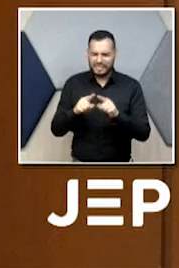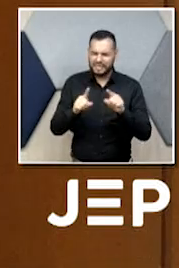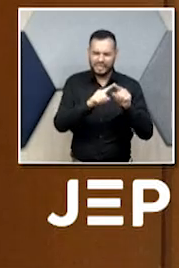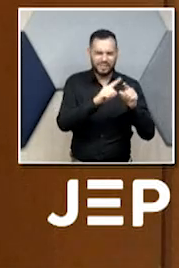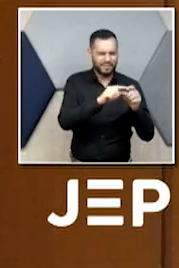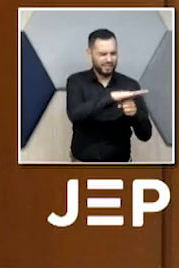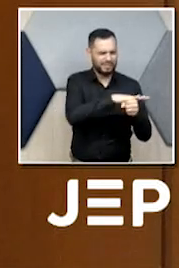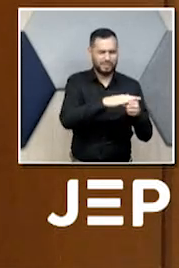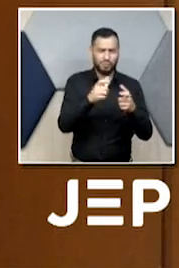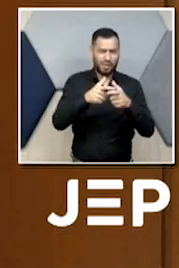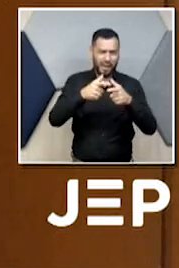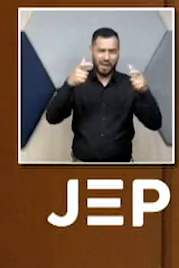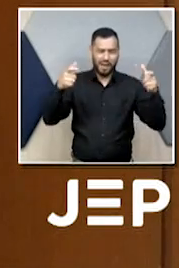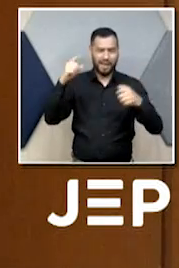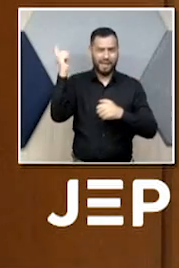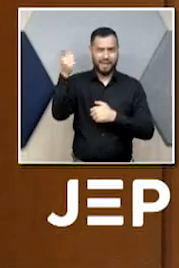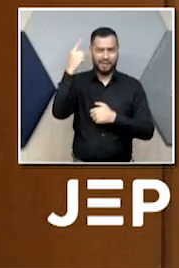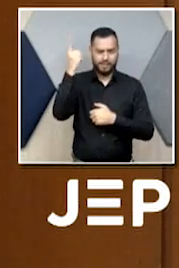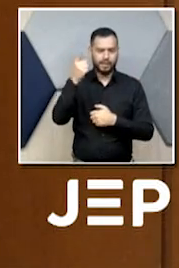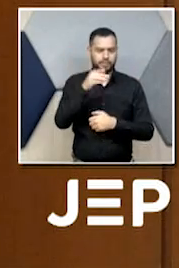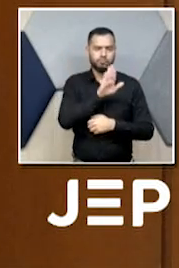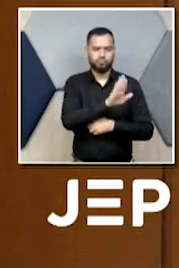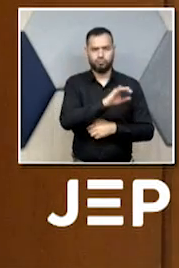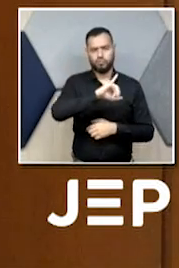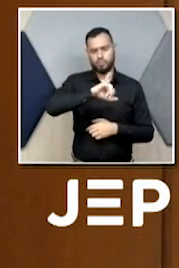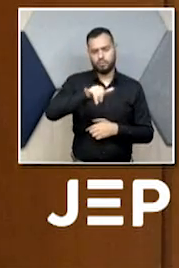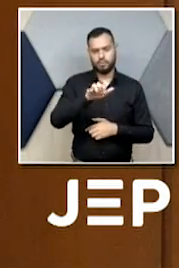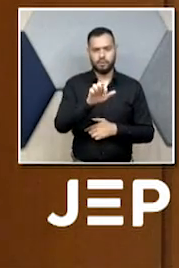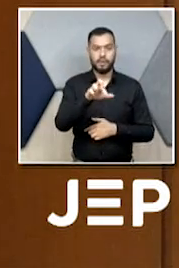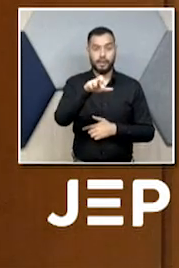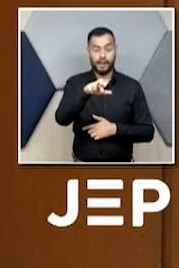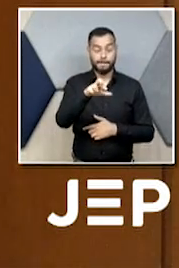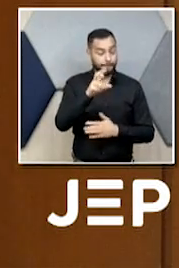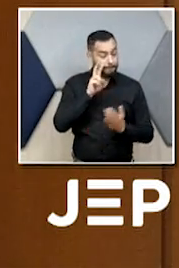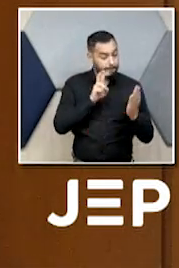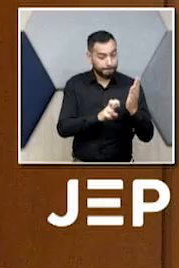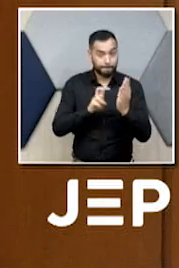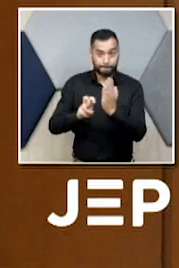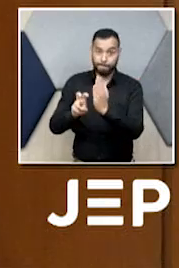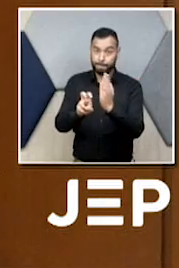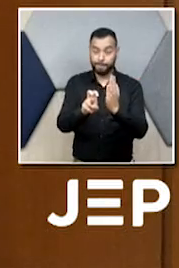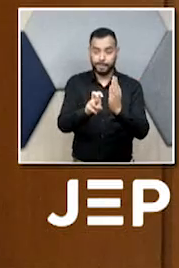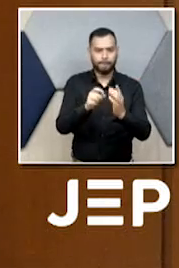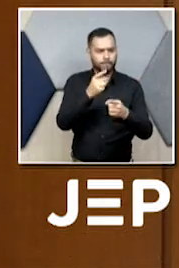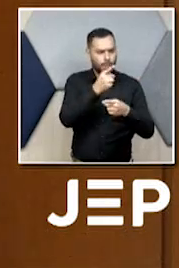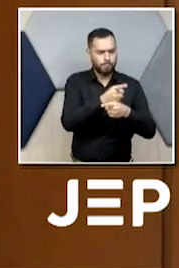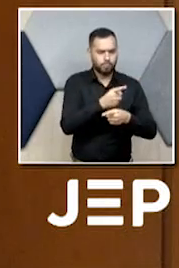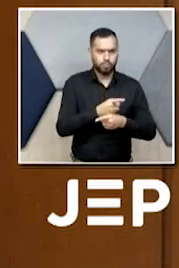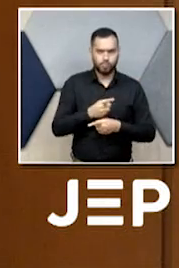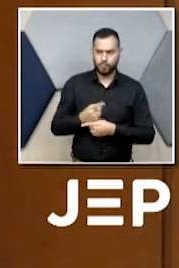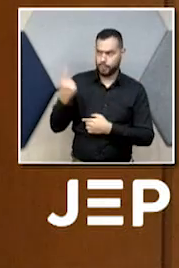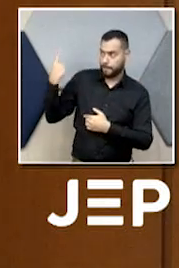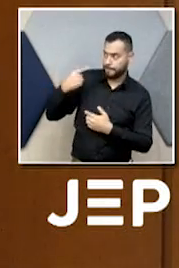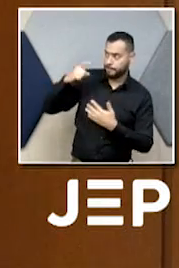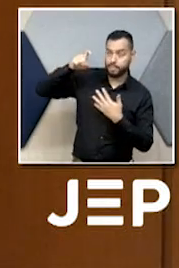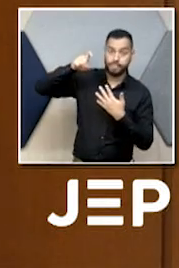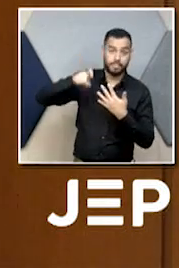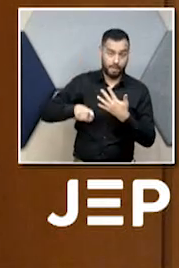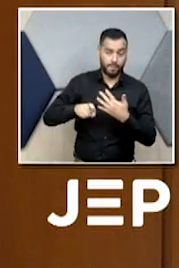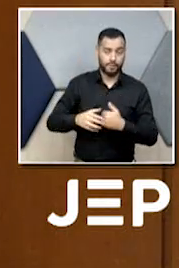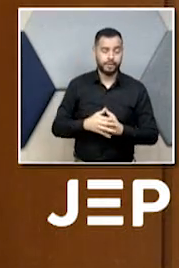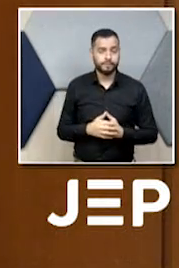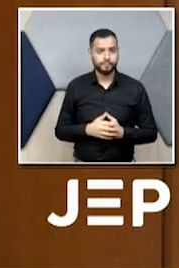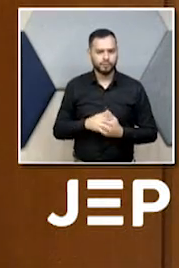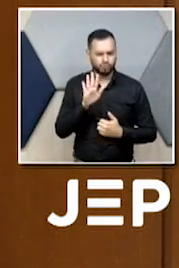realiza la jurisdicción, en cumplimiento de nuestro deber de